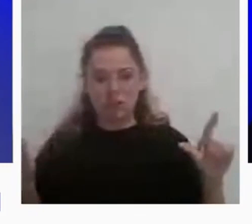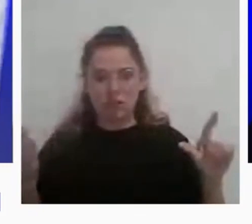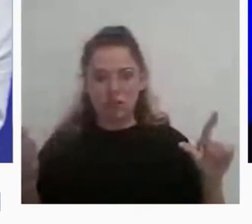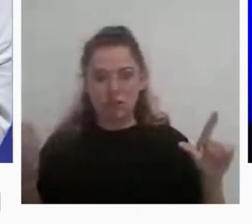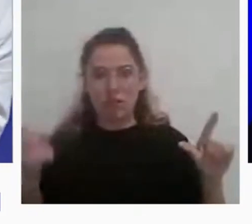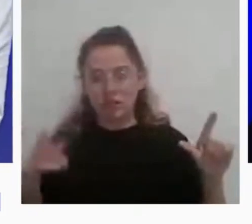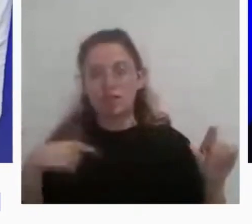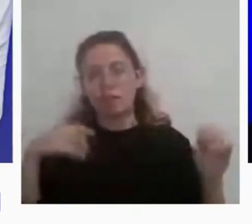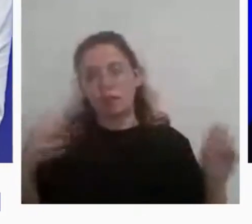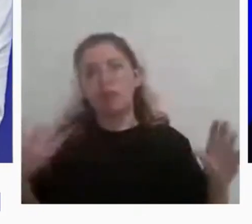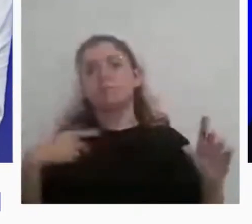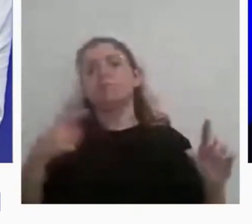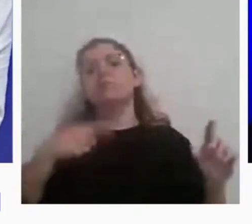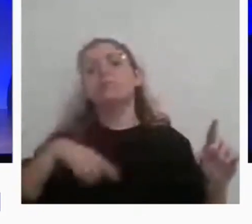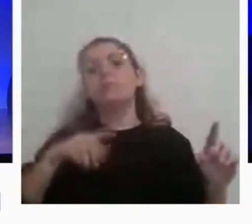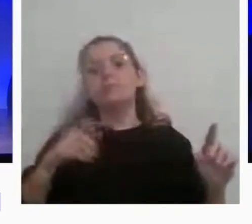Bueno, nos dotamos... ¿No pasa?